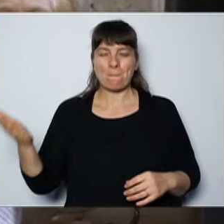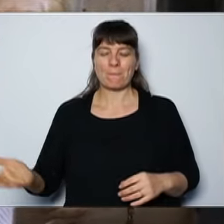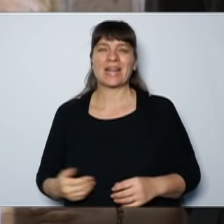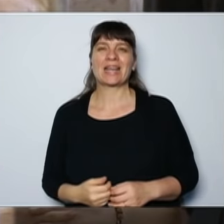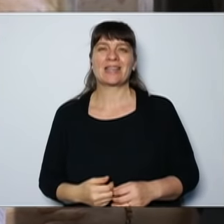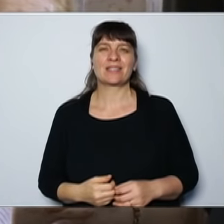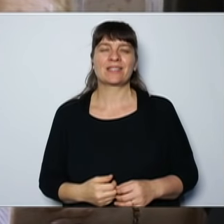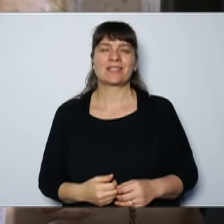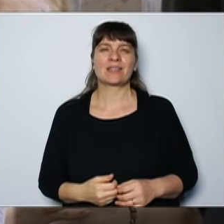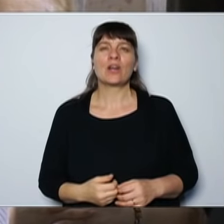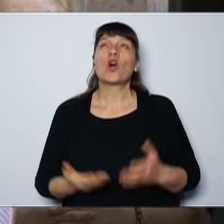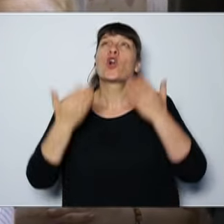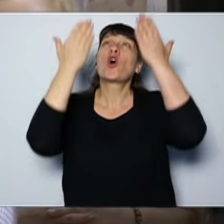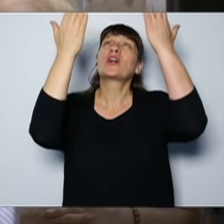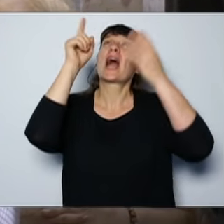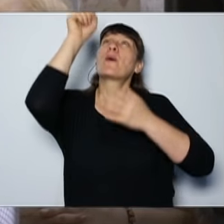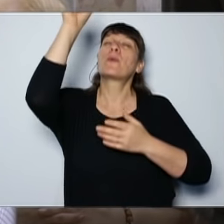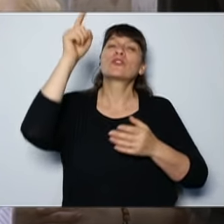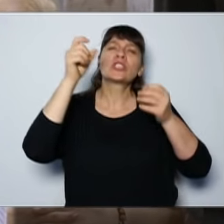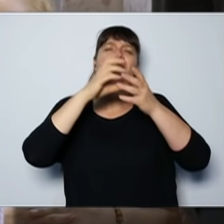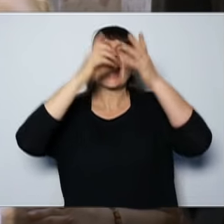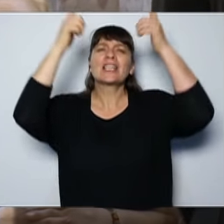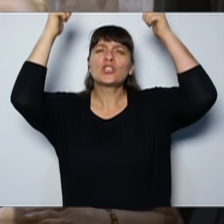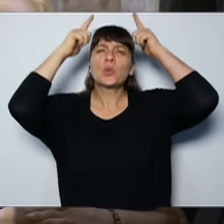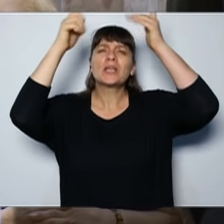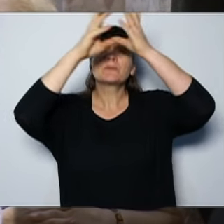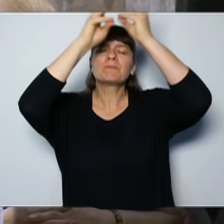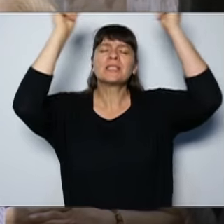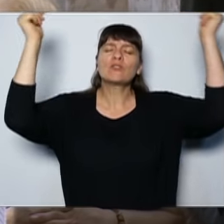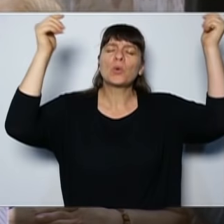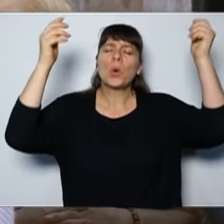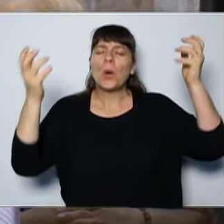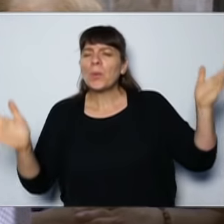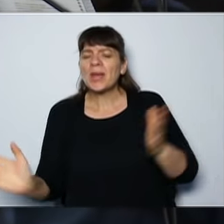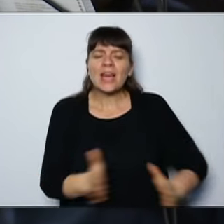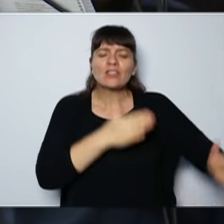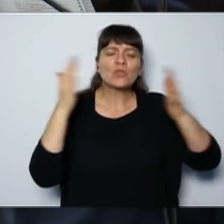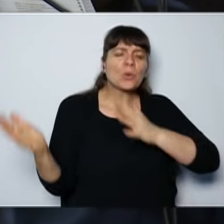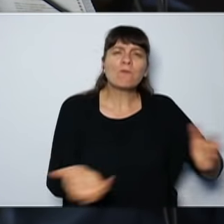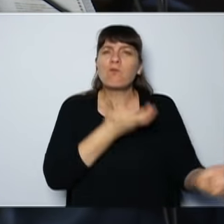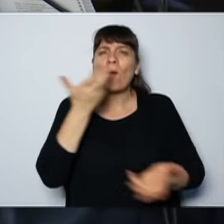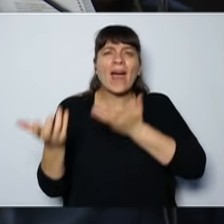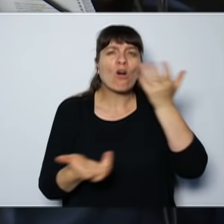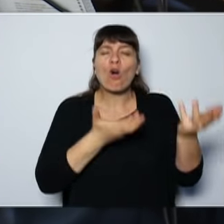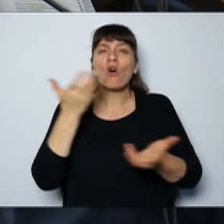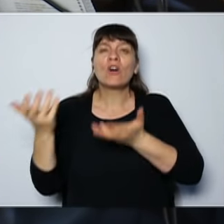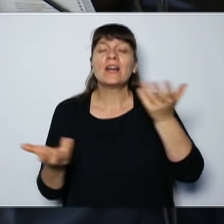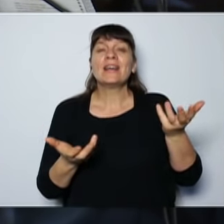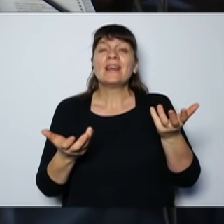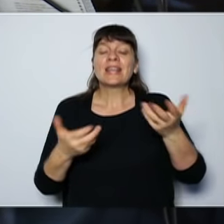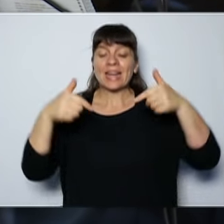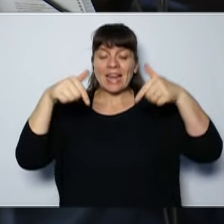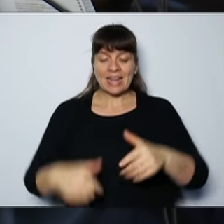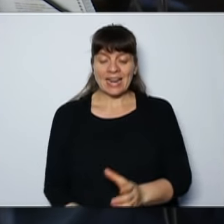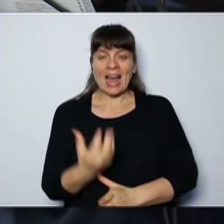los hombres. Gloria a vos, Santo Espíritu, viento y fuego,